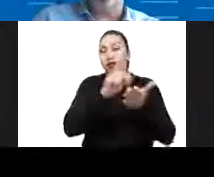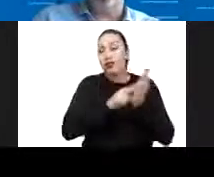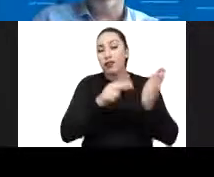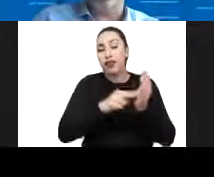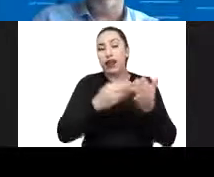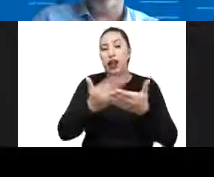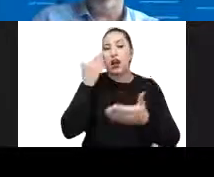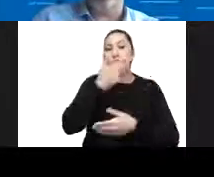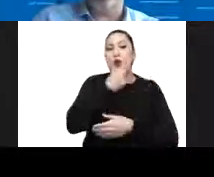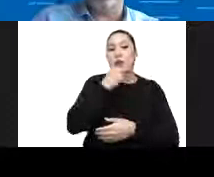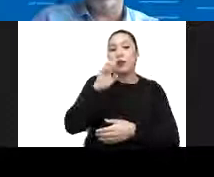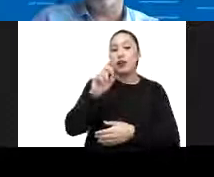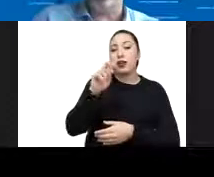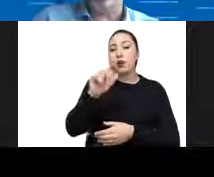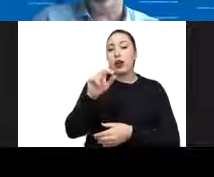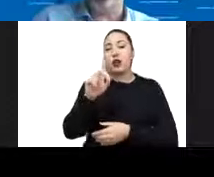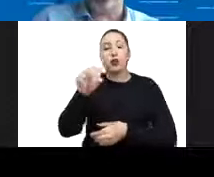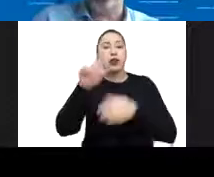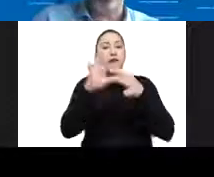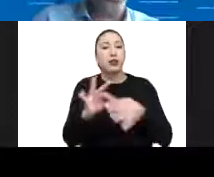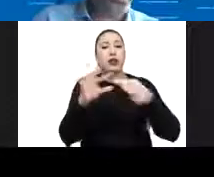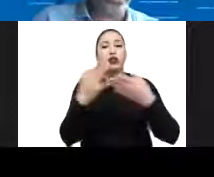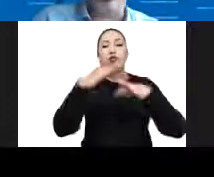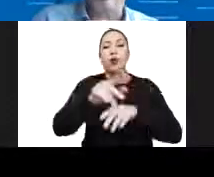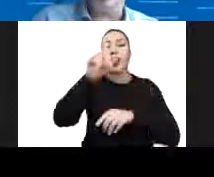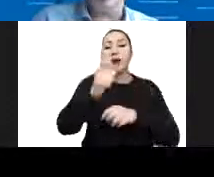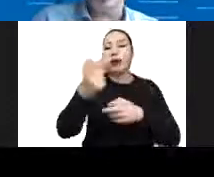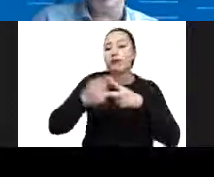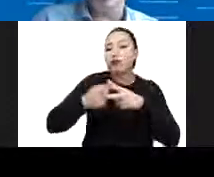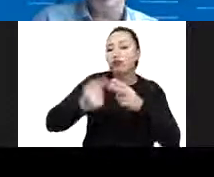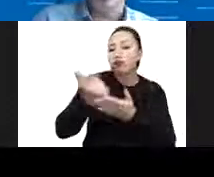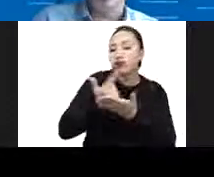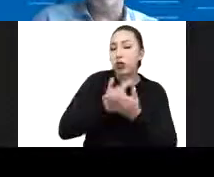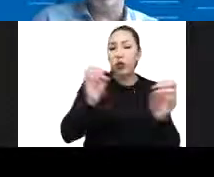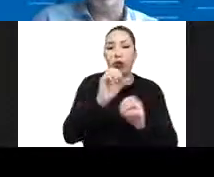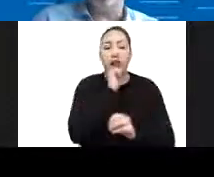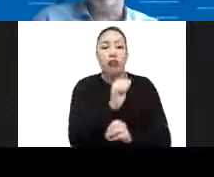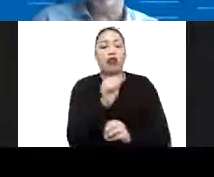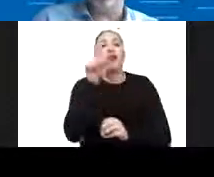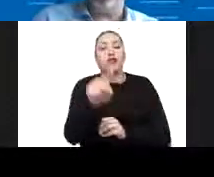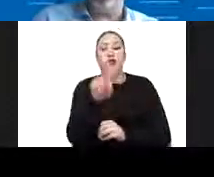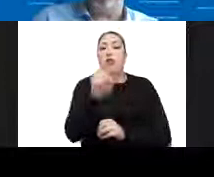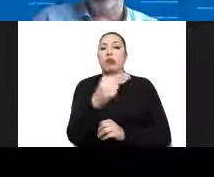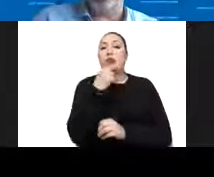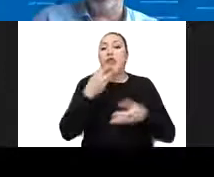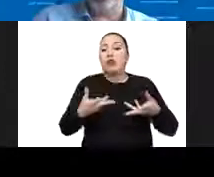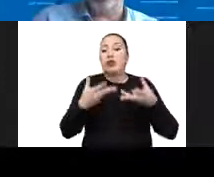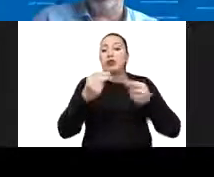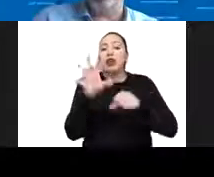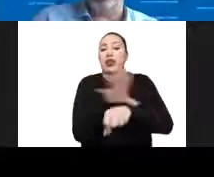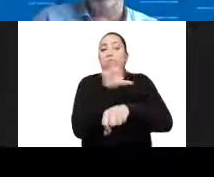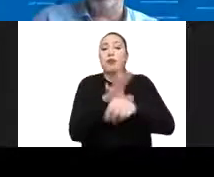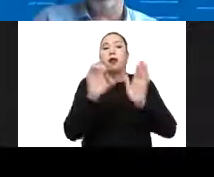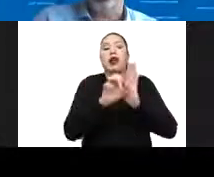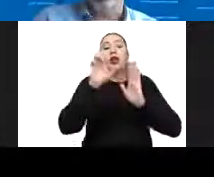agua no contabilizada y eso nos lleva a una cantidad de ineficiencias en el uso de energía que tiene que ver no solo con el tema de cambio climático